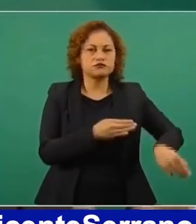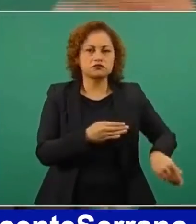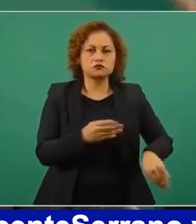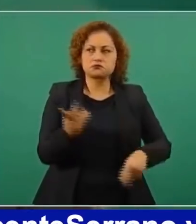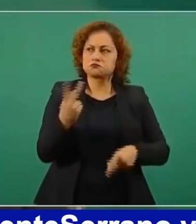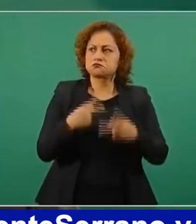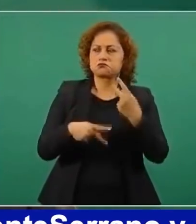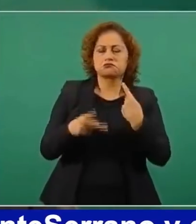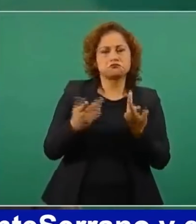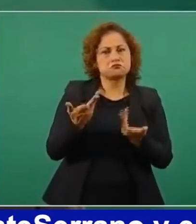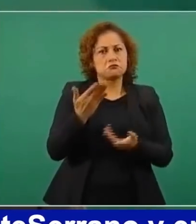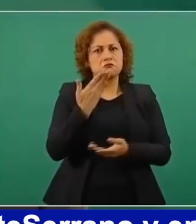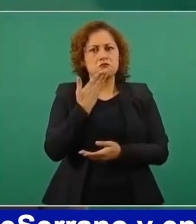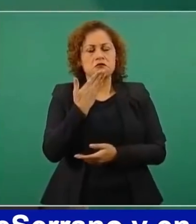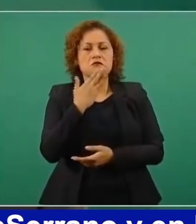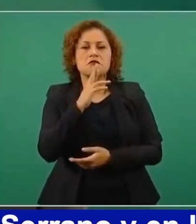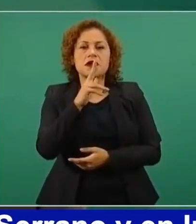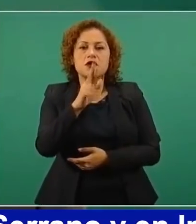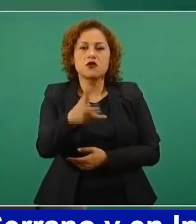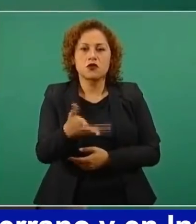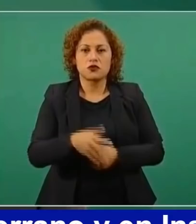¿Por qué no salíamos adelante?